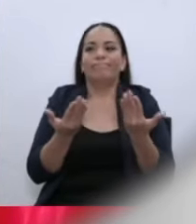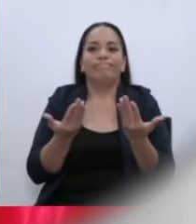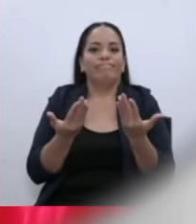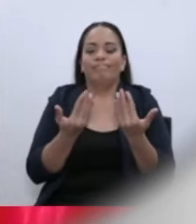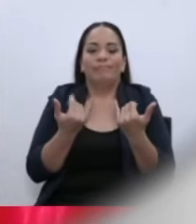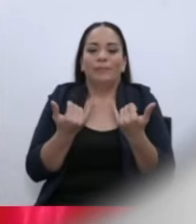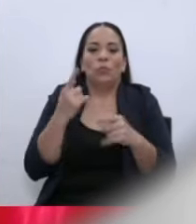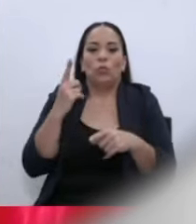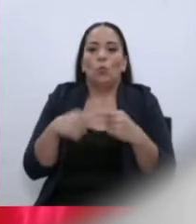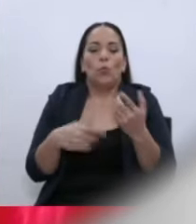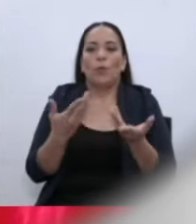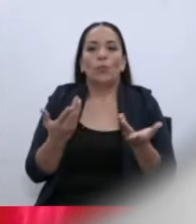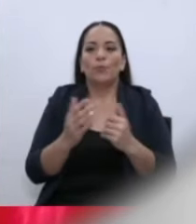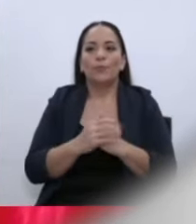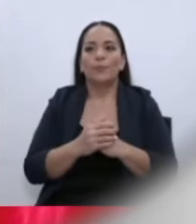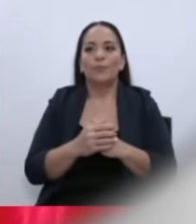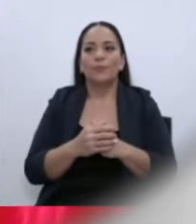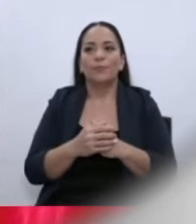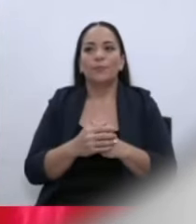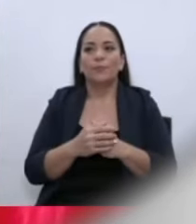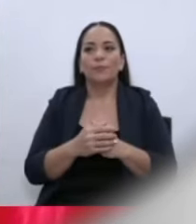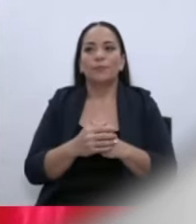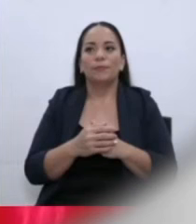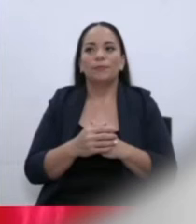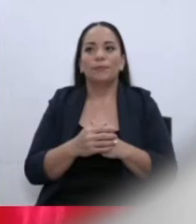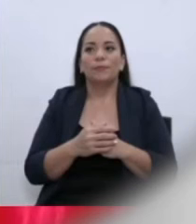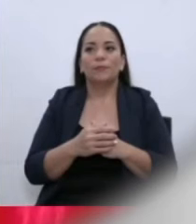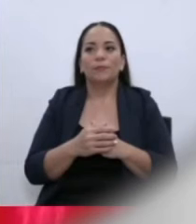hacerme, no puedo hacer un